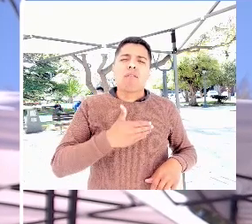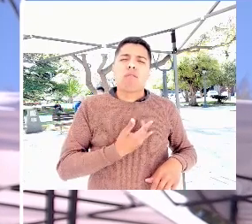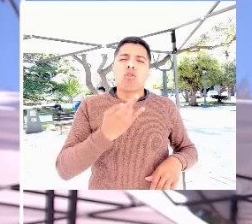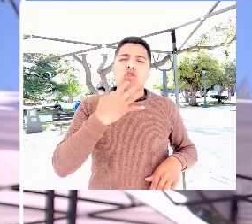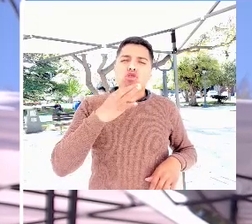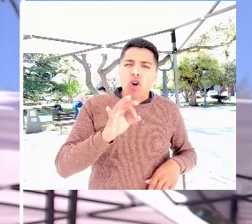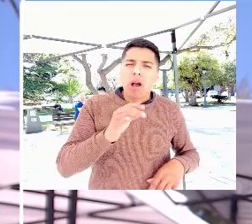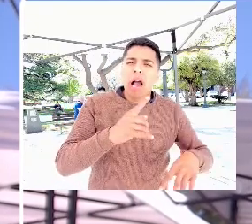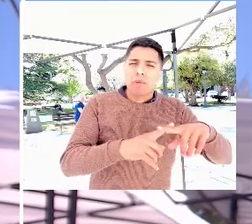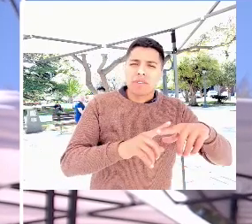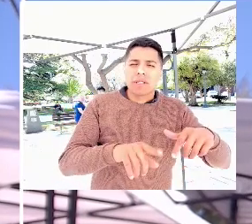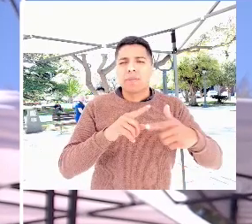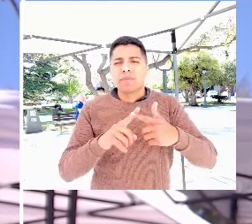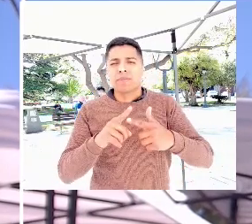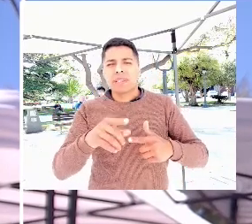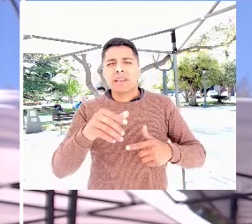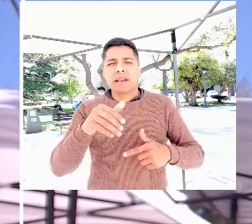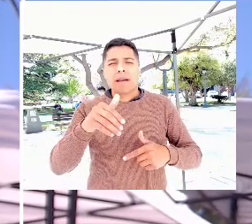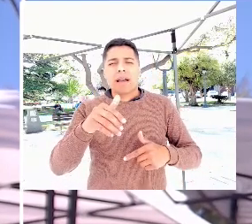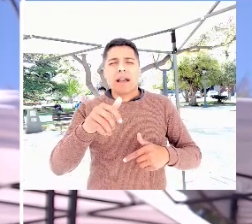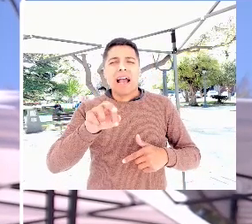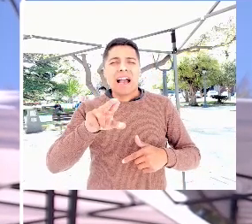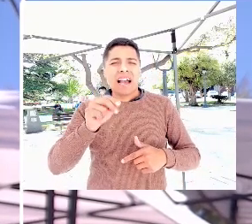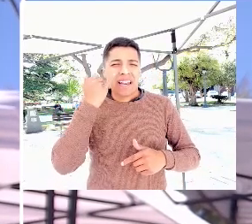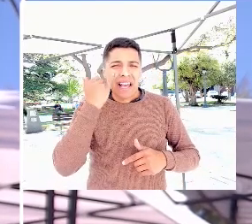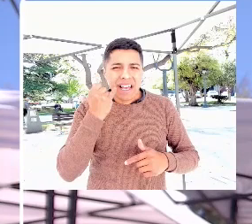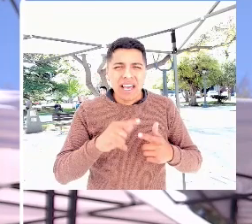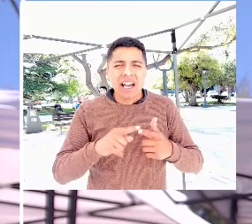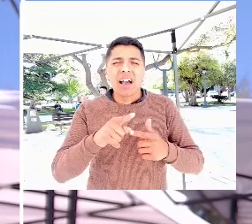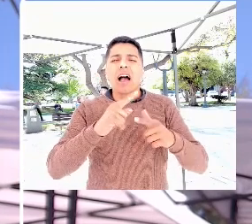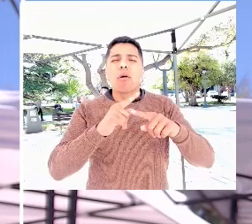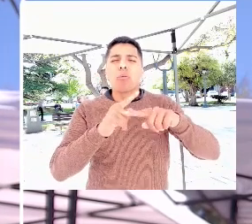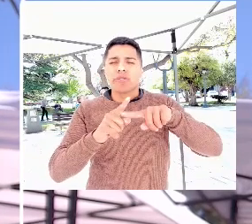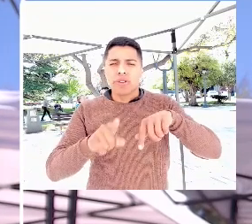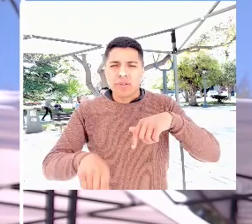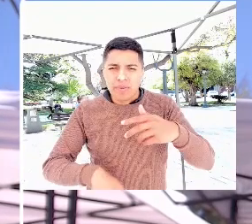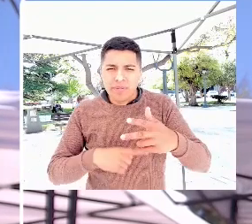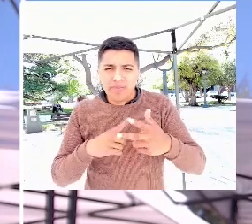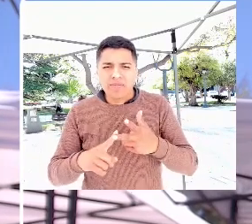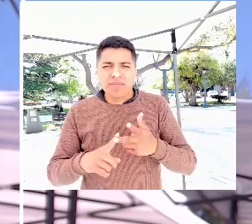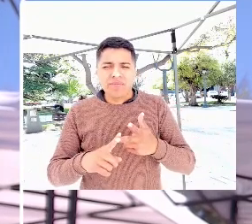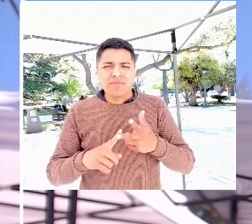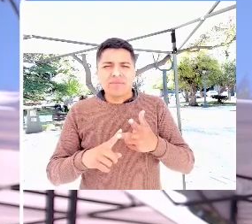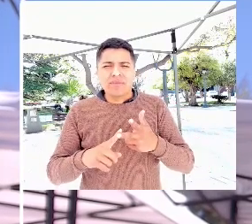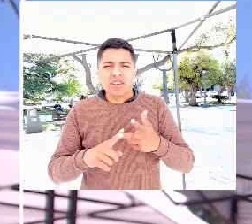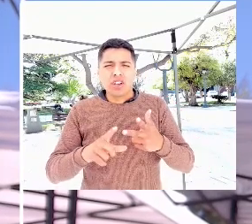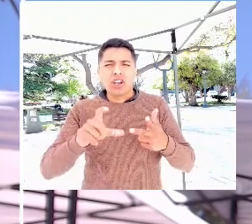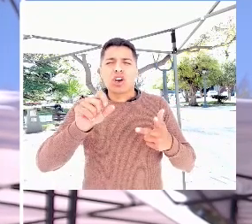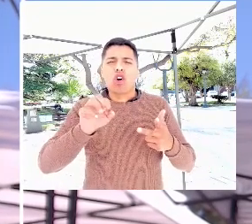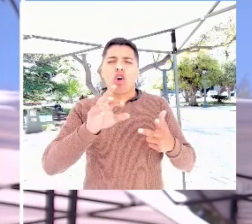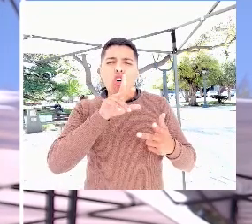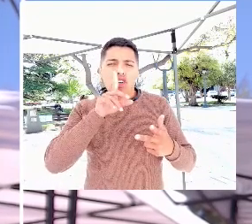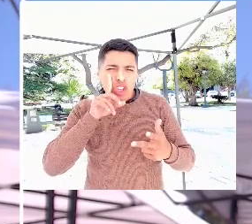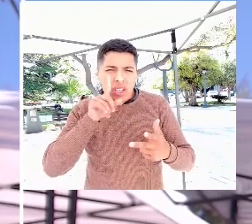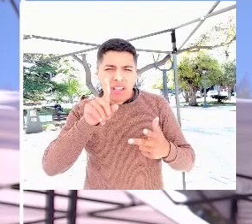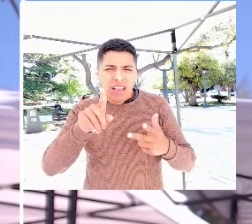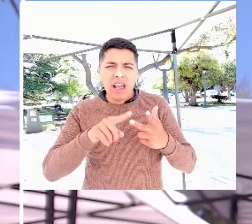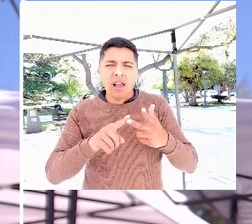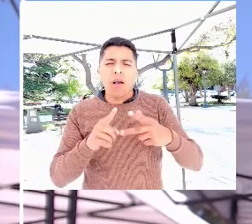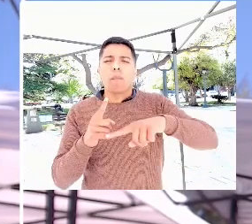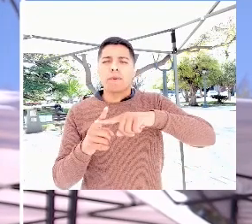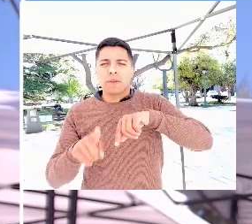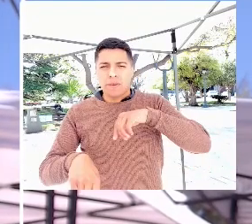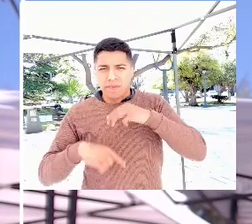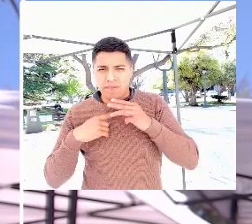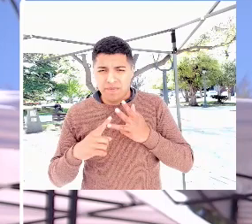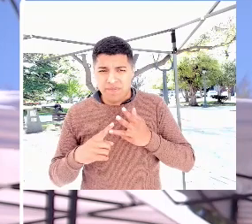Afirmativo. Concejala Marianela Araya. Afirmativo. Concejal Marcelo Corti. Por la